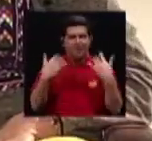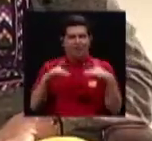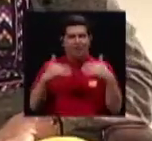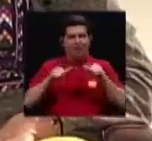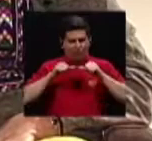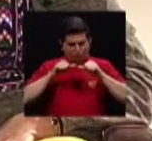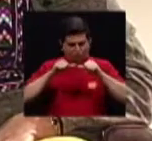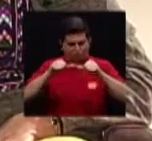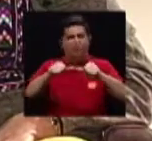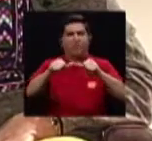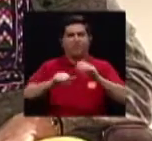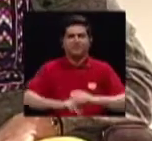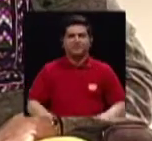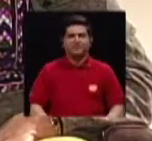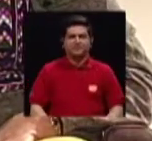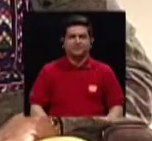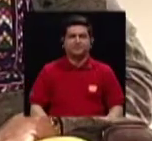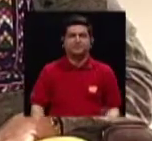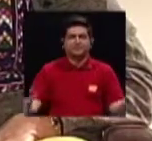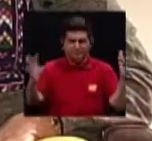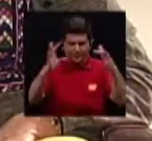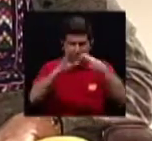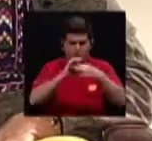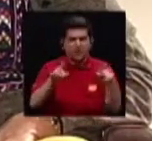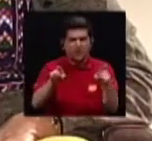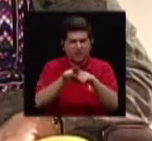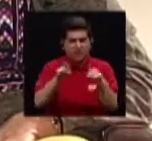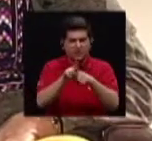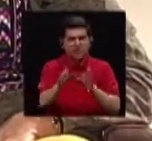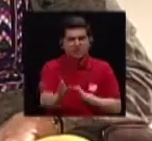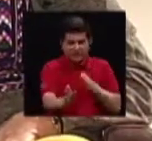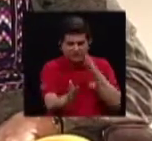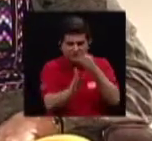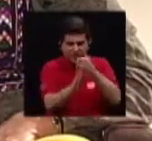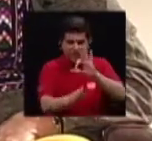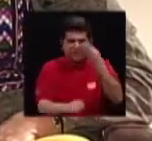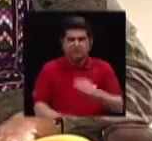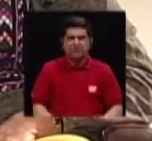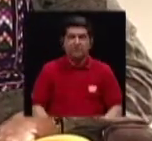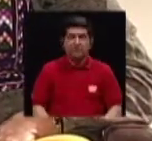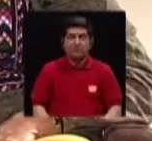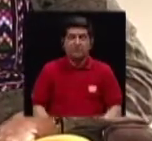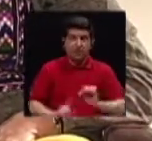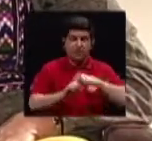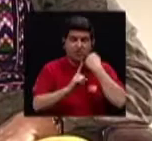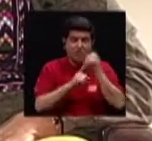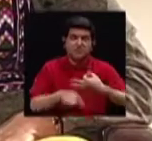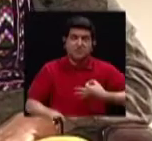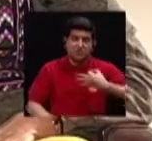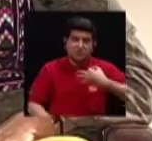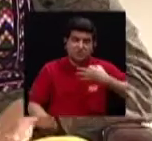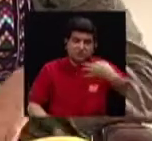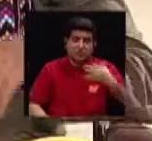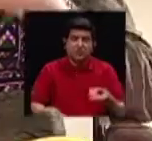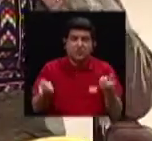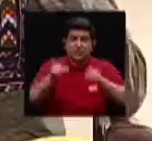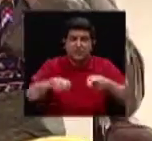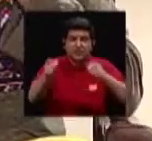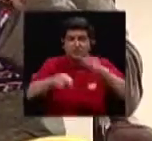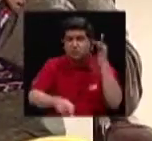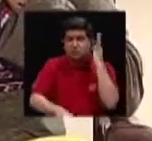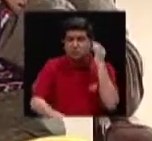además está ligada... directamente con la cotidianidad de muchas mujeres. Yo